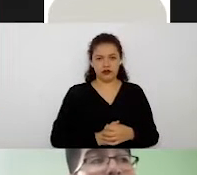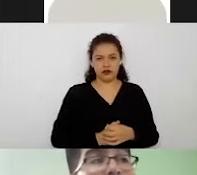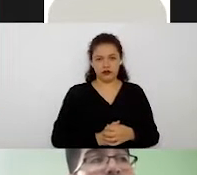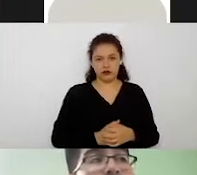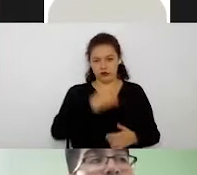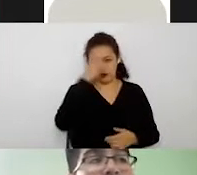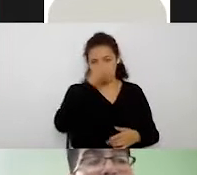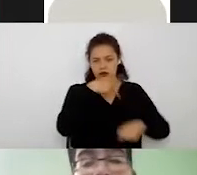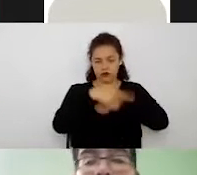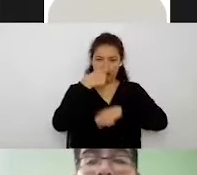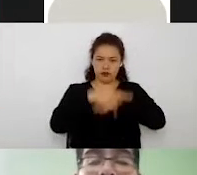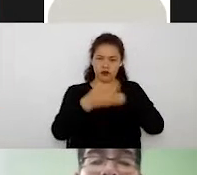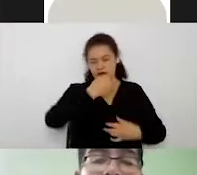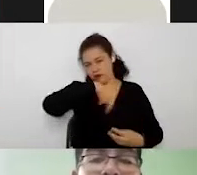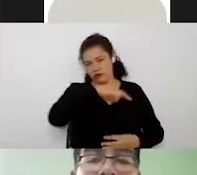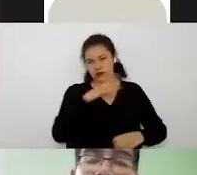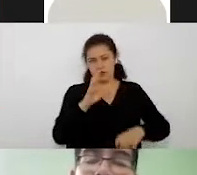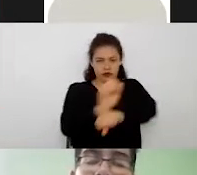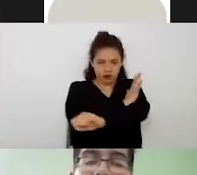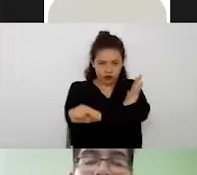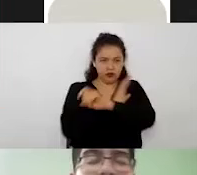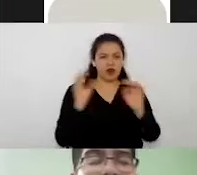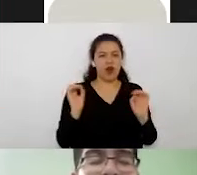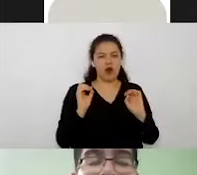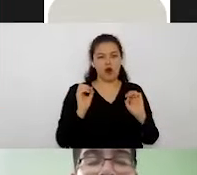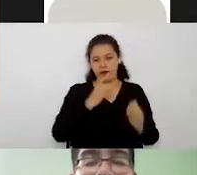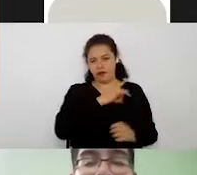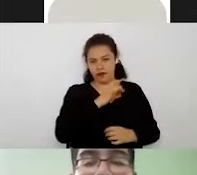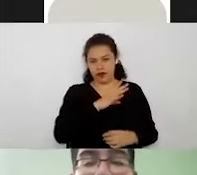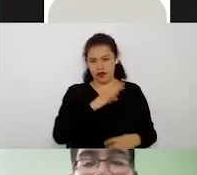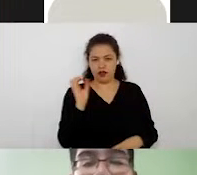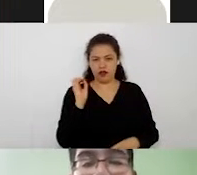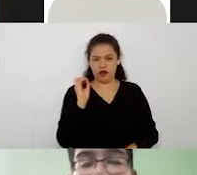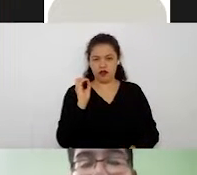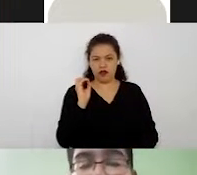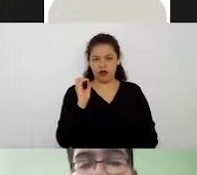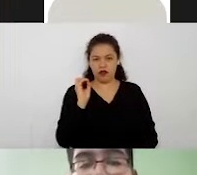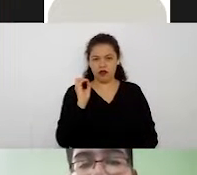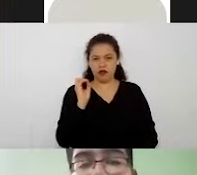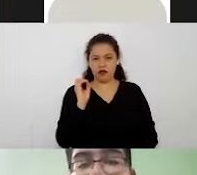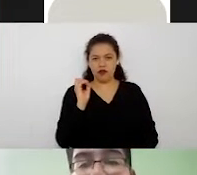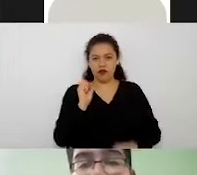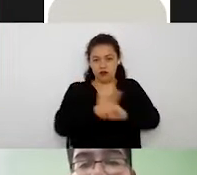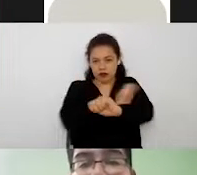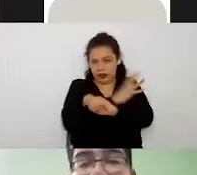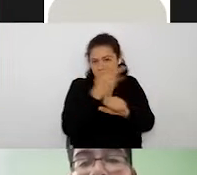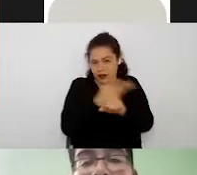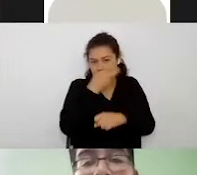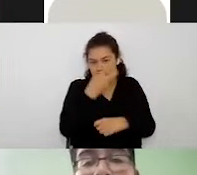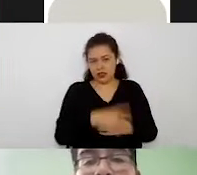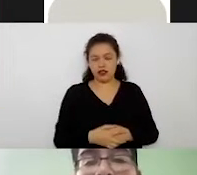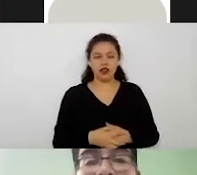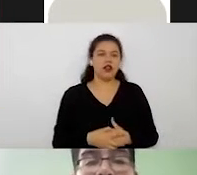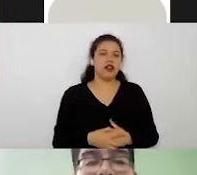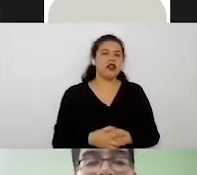riesgo, que a nosotros por la adrenalina o por el miedo o por las emociones que estamos viviendo en ese momento, quizás hablemos